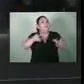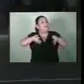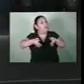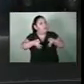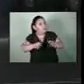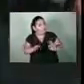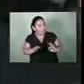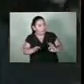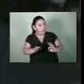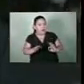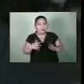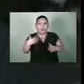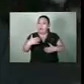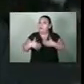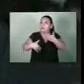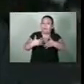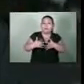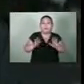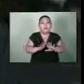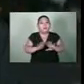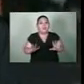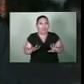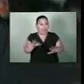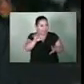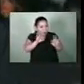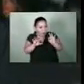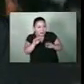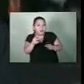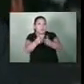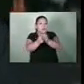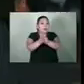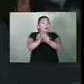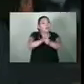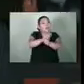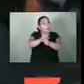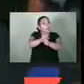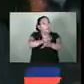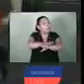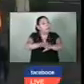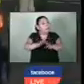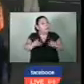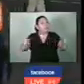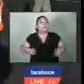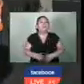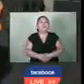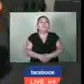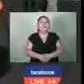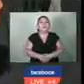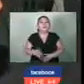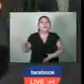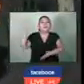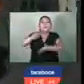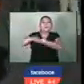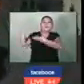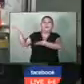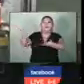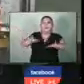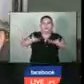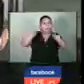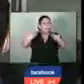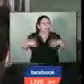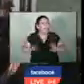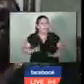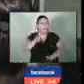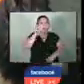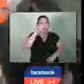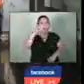pues estos efectos tan importantes y negativos que genera la pandemia van a ser mucho menores. Este nuevo lote se suma a las ya más